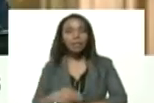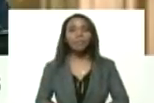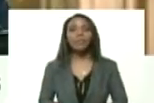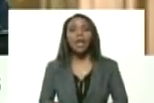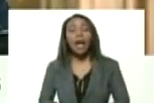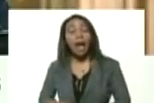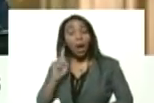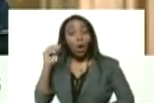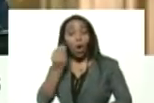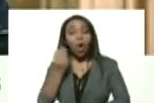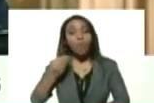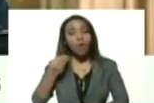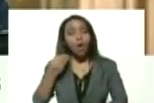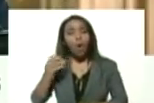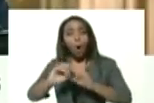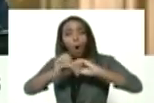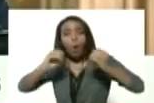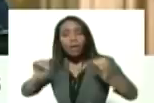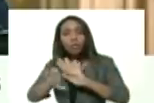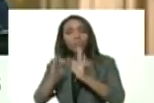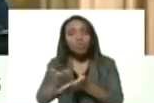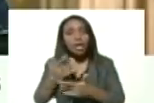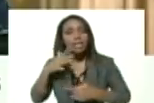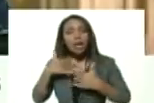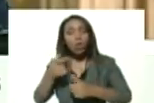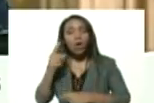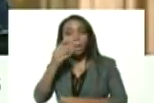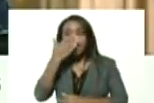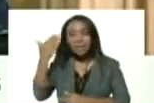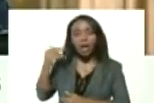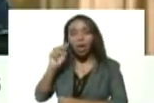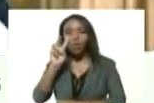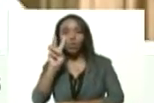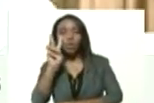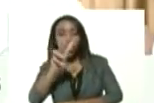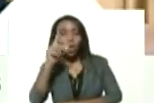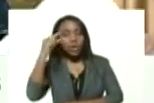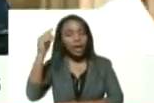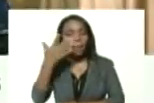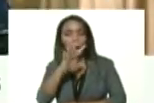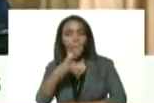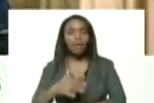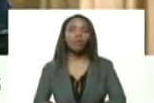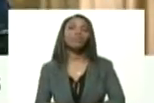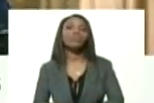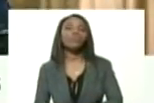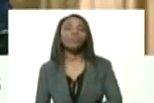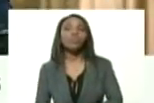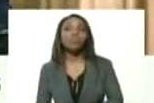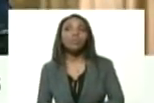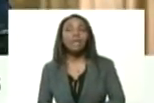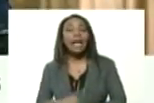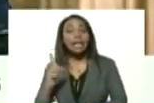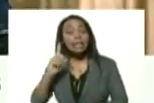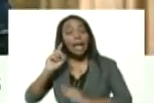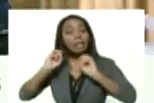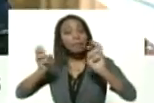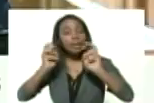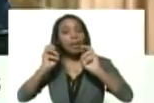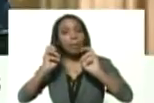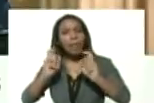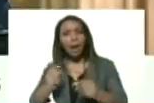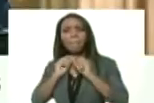pronóstico de la organización mundial de la salud de hace 2 días de que el epicentro de la